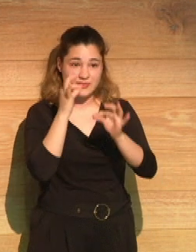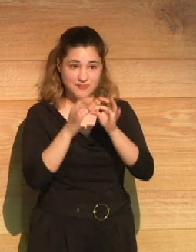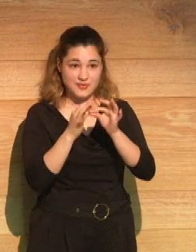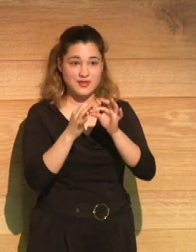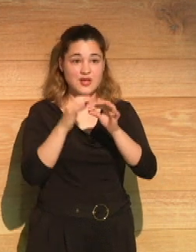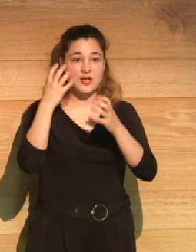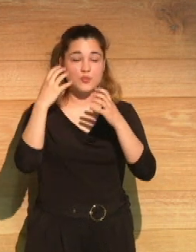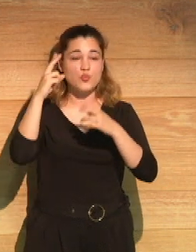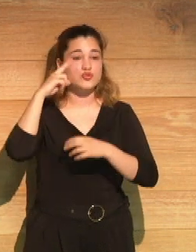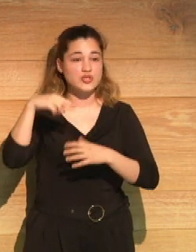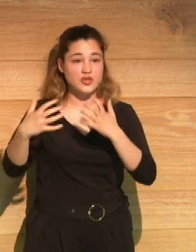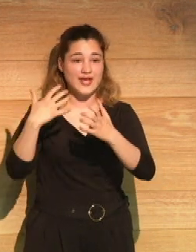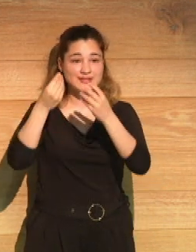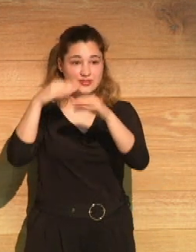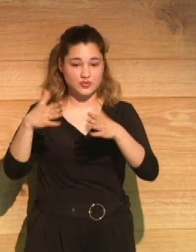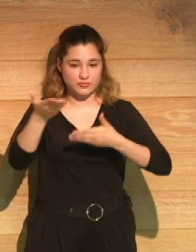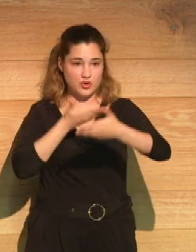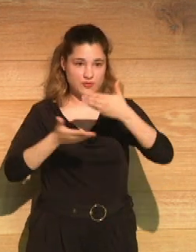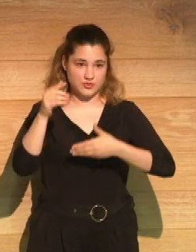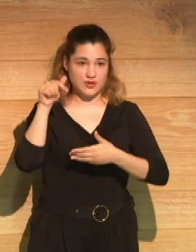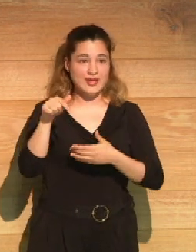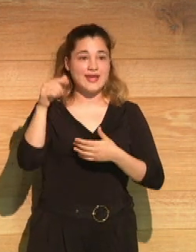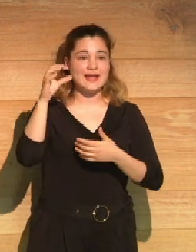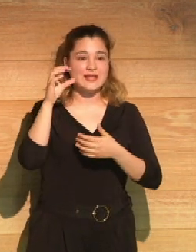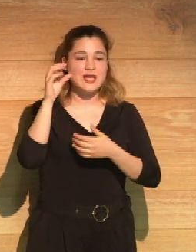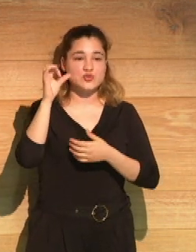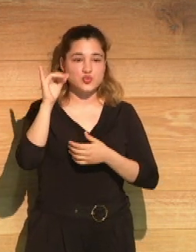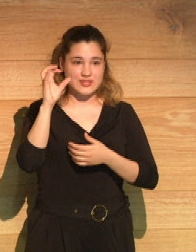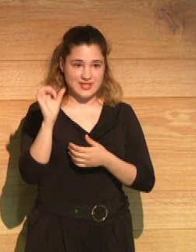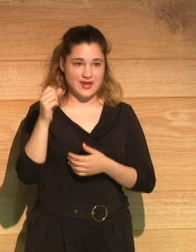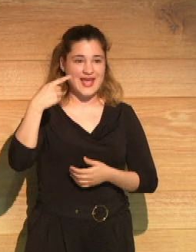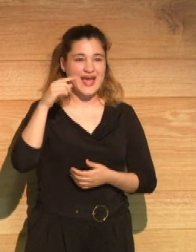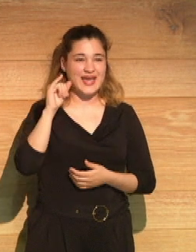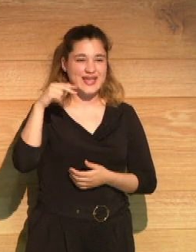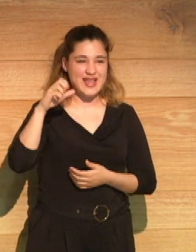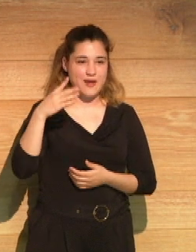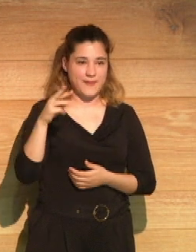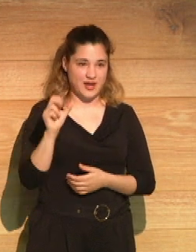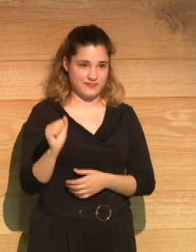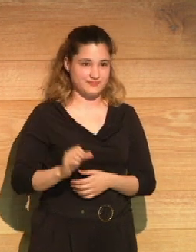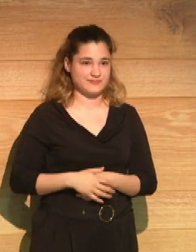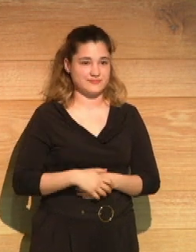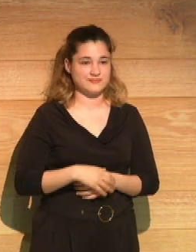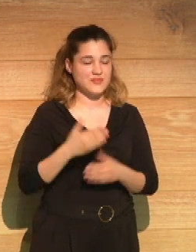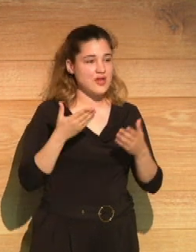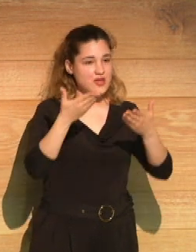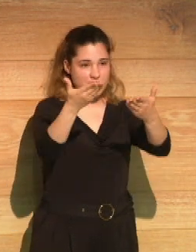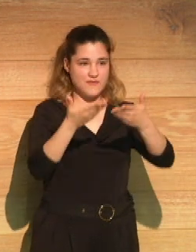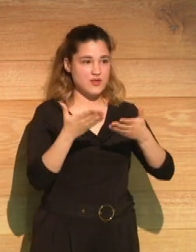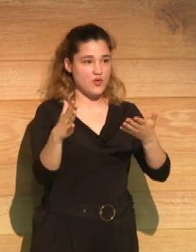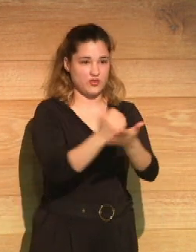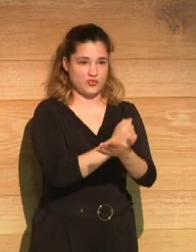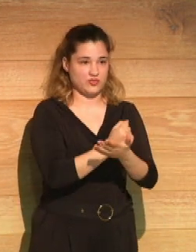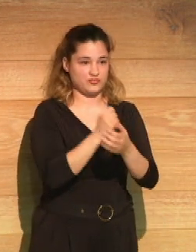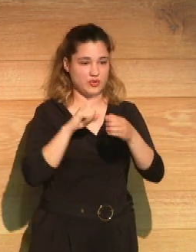Museo de Arte e Historia en Ginebra, en Suiza. Será una conferencia digital. Los invito a todos a unirse y luego